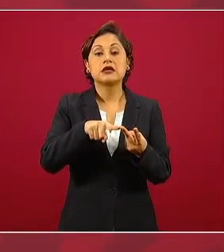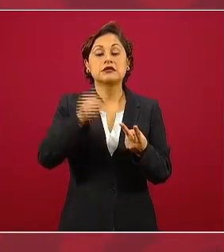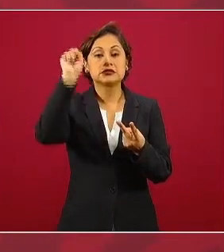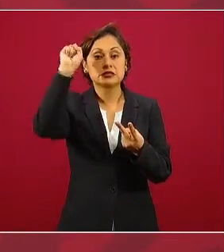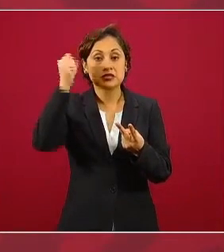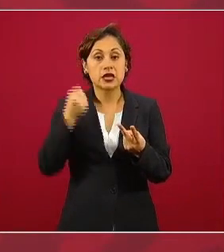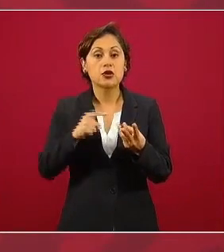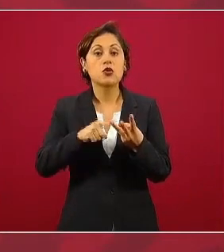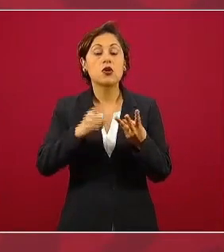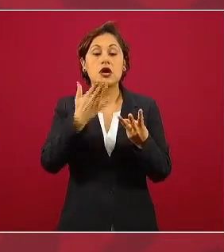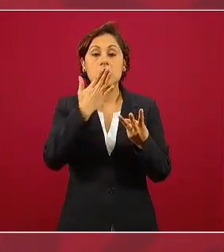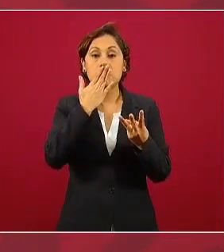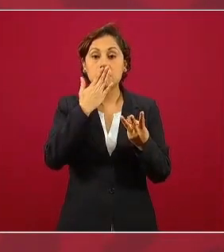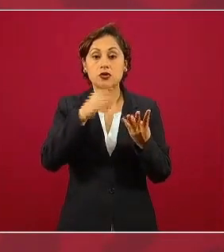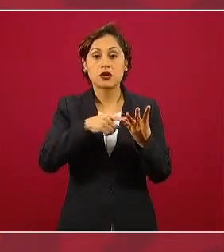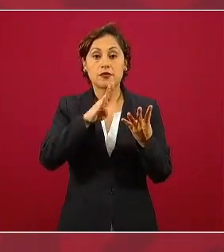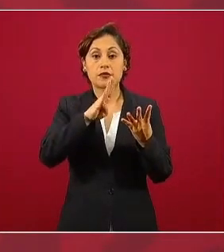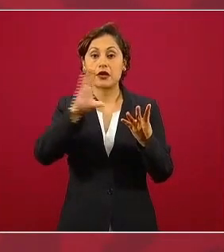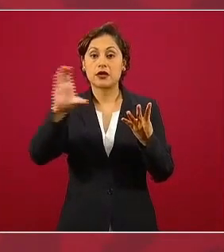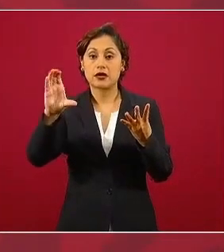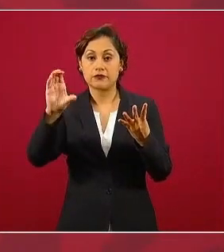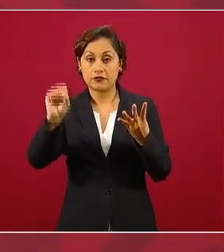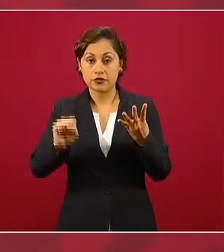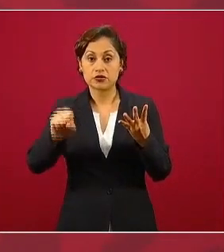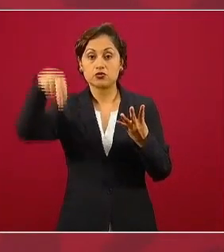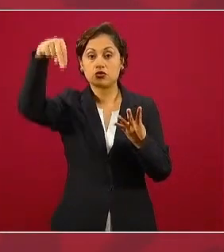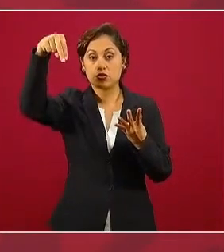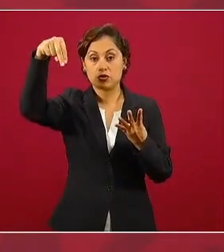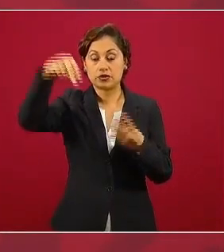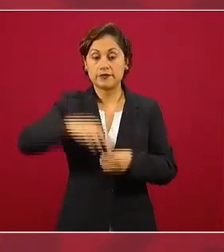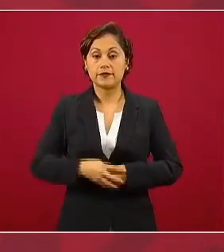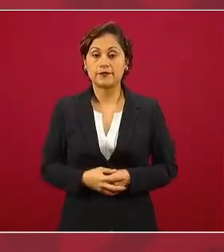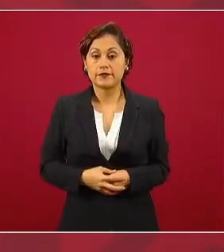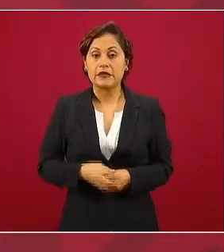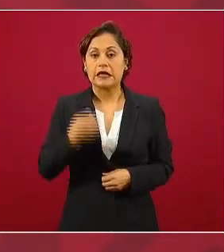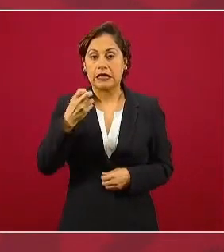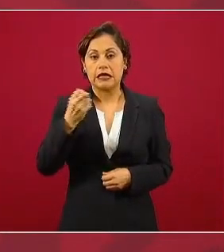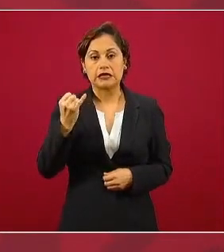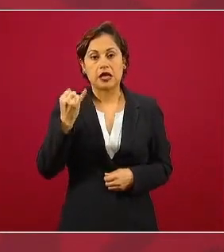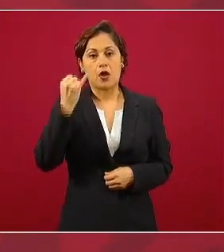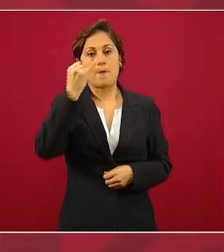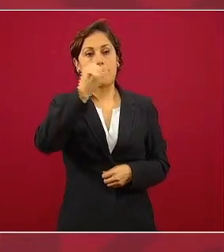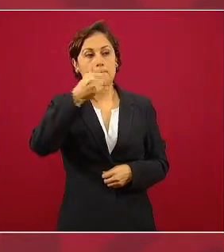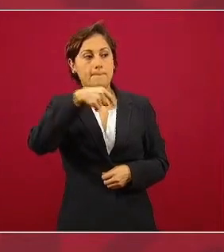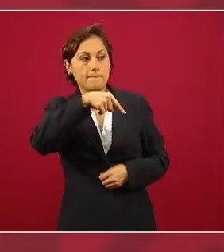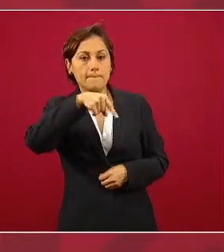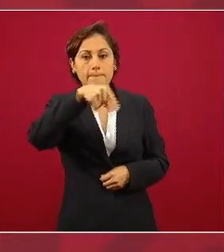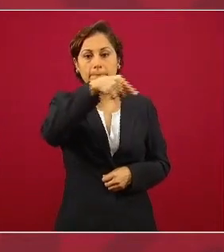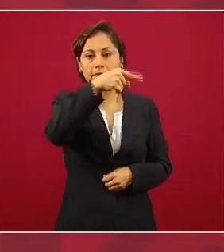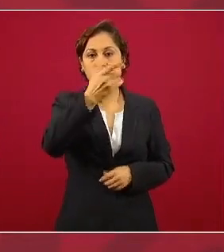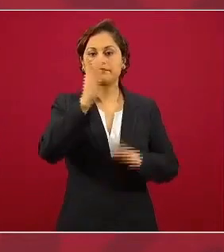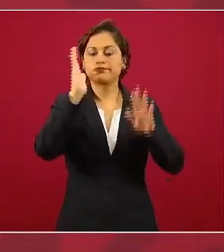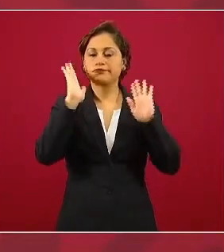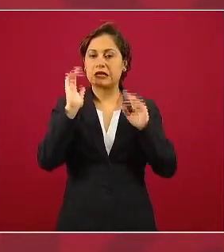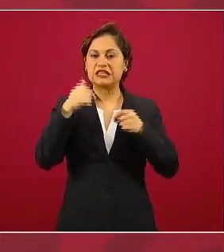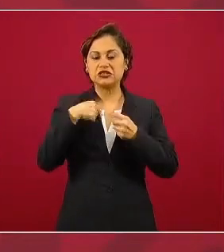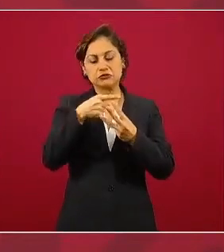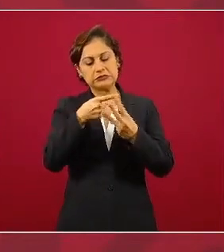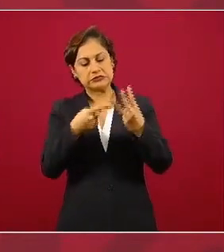Sonora, Baja California Sur y Baja California Norte. Esa es otra. O sea, estoy